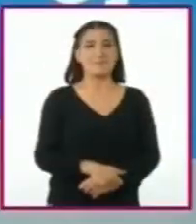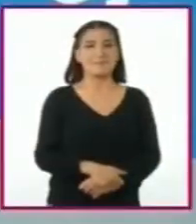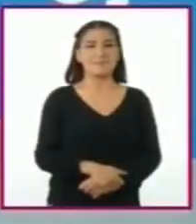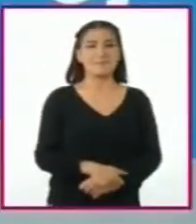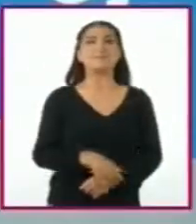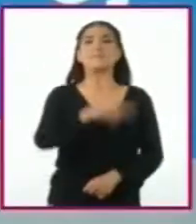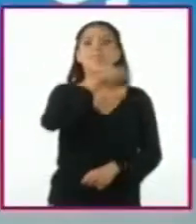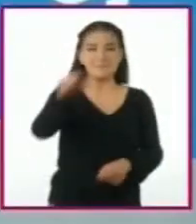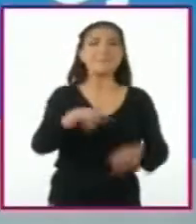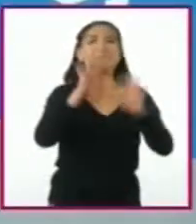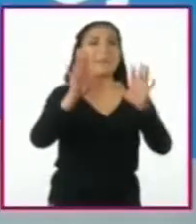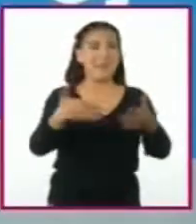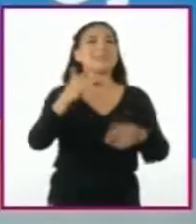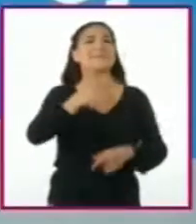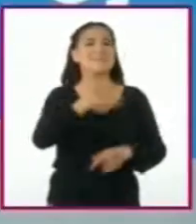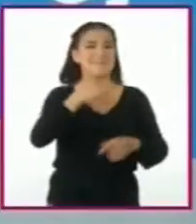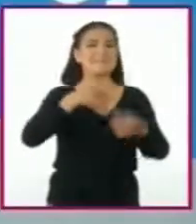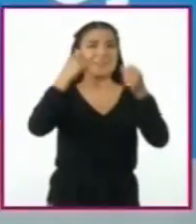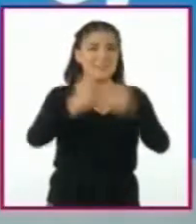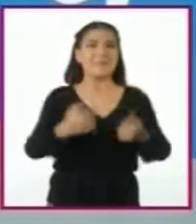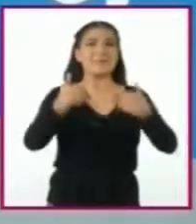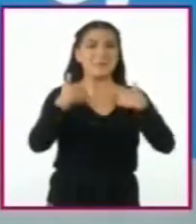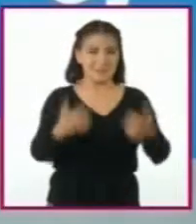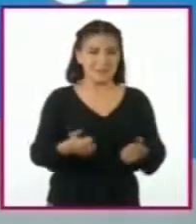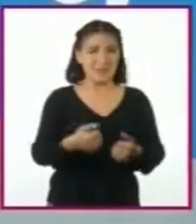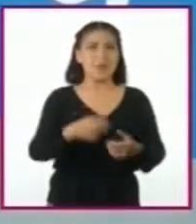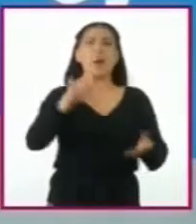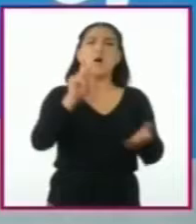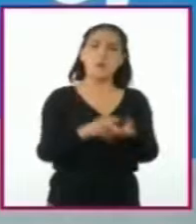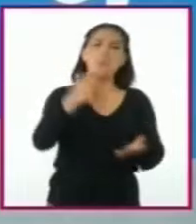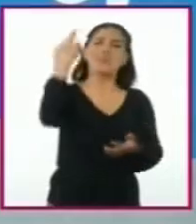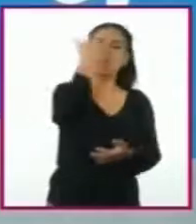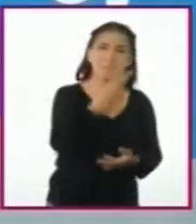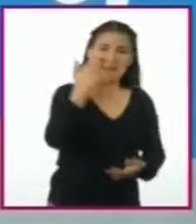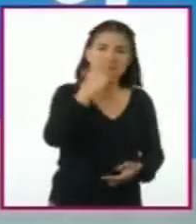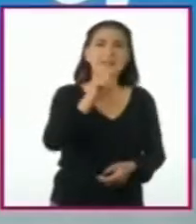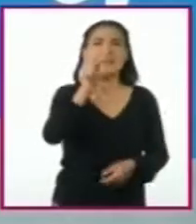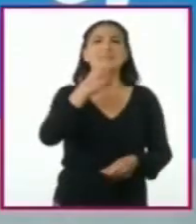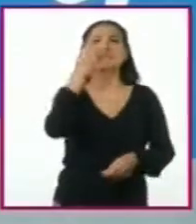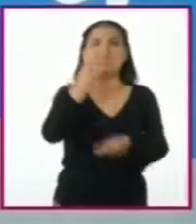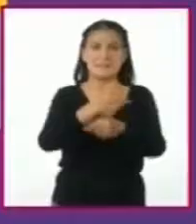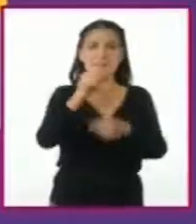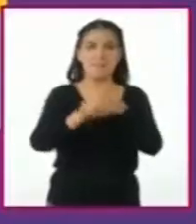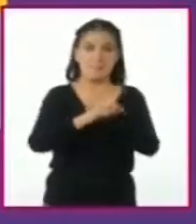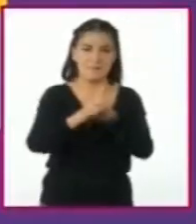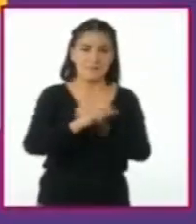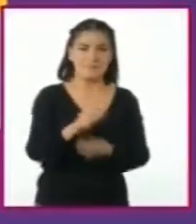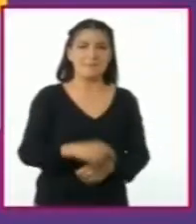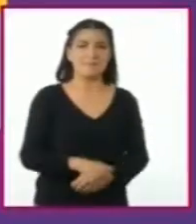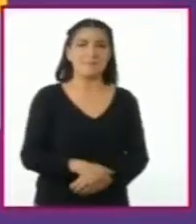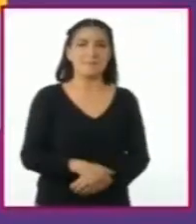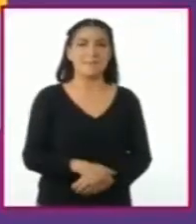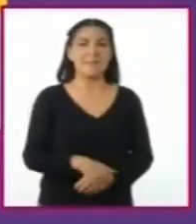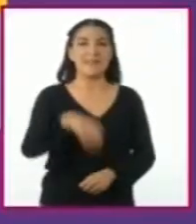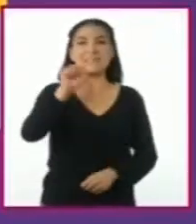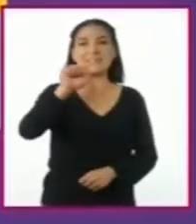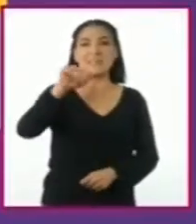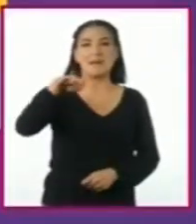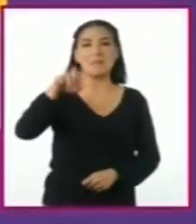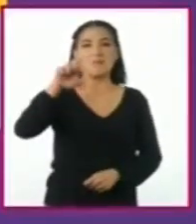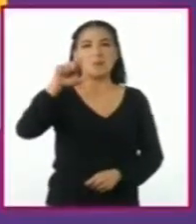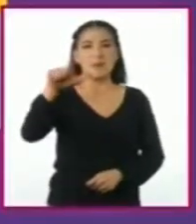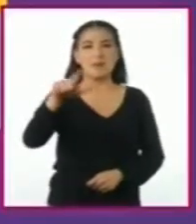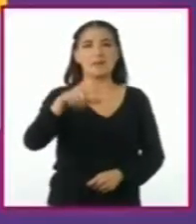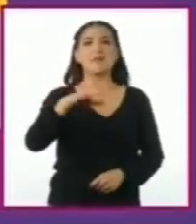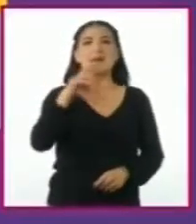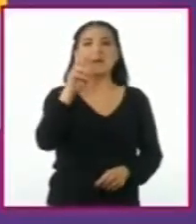Seguro han comprendido bien el tema. Revisemos entonces la tercera situación. Samuel es aficionado a